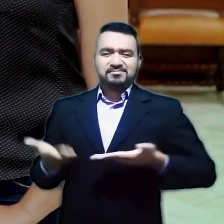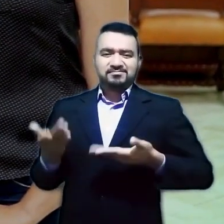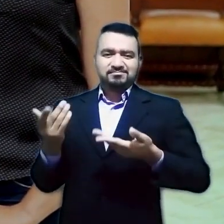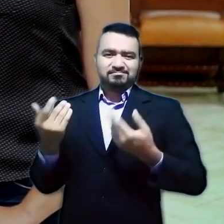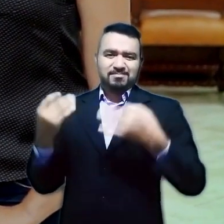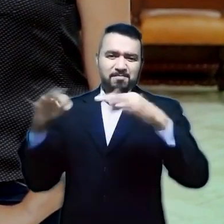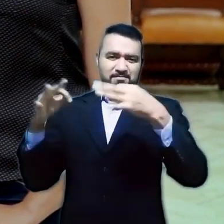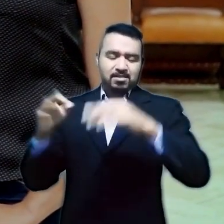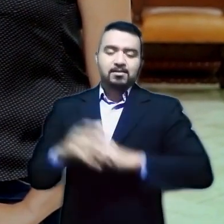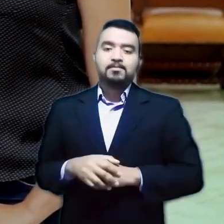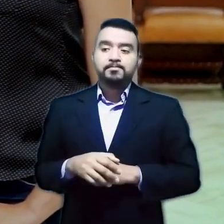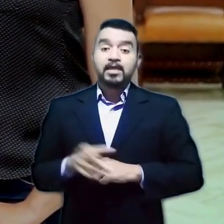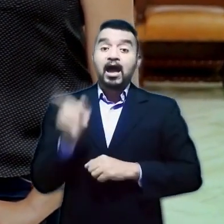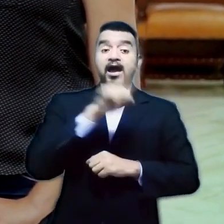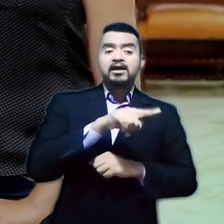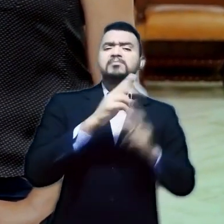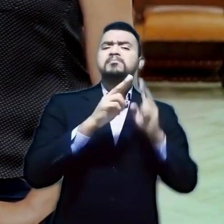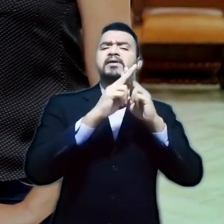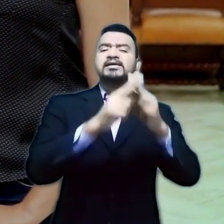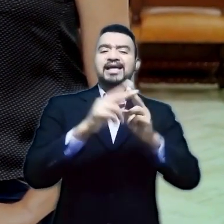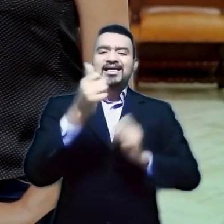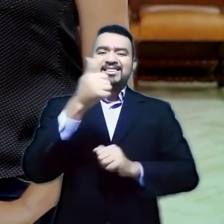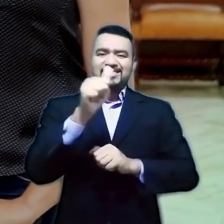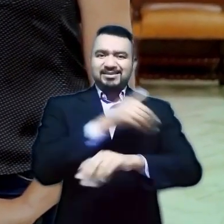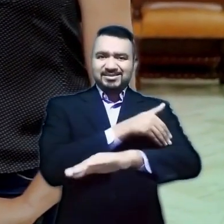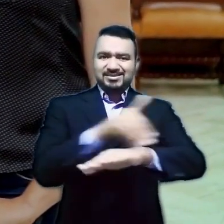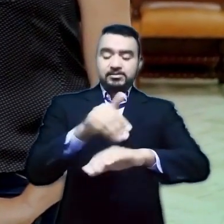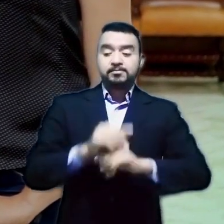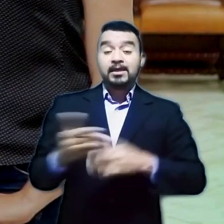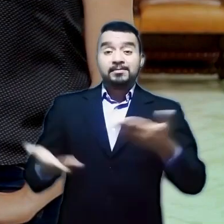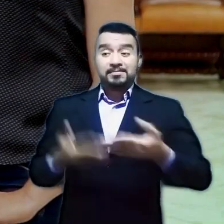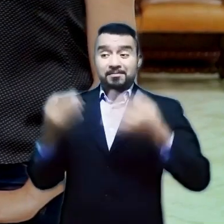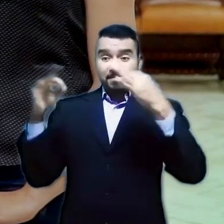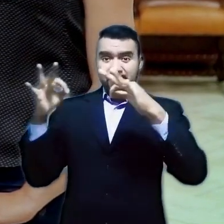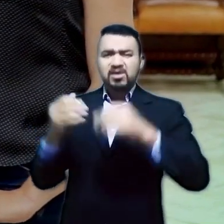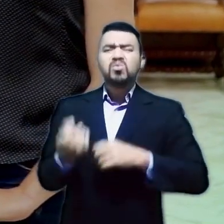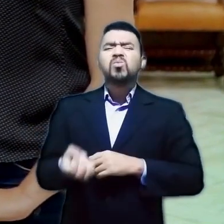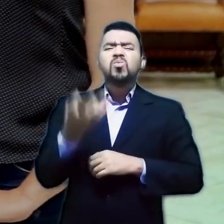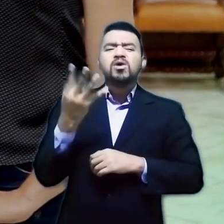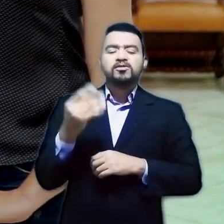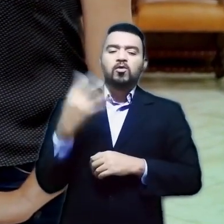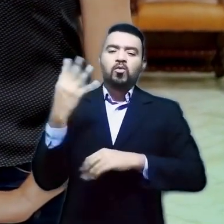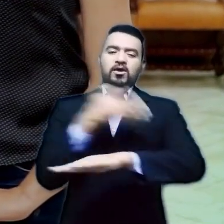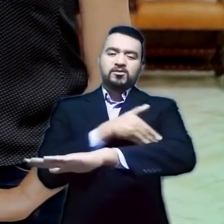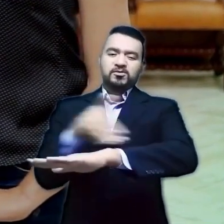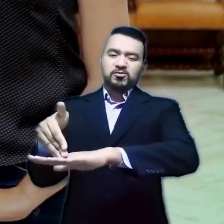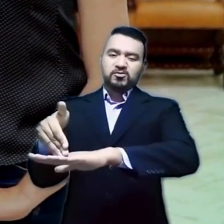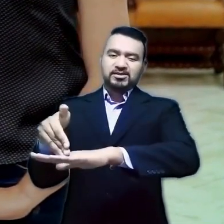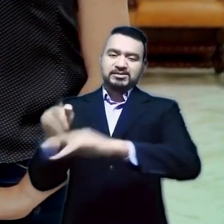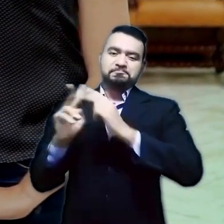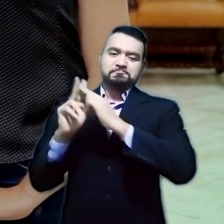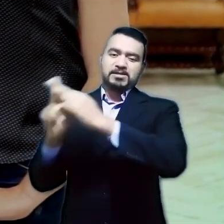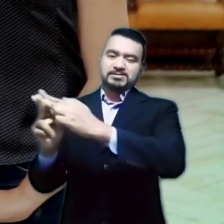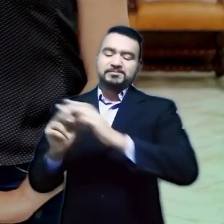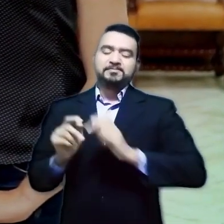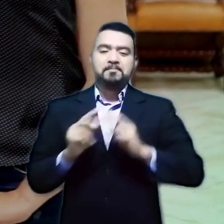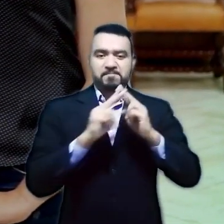un crédito de 10 millones de pesos, y la papelería JPG, un crédito de 4 millones de